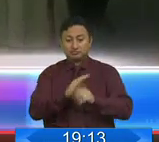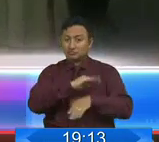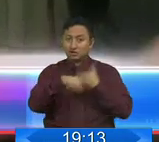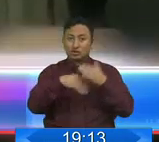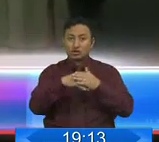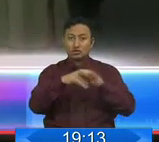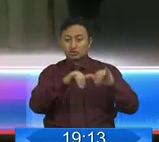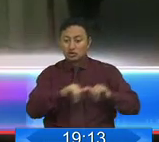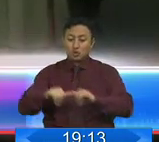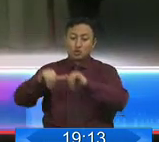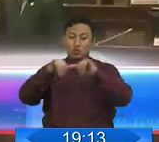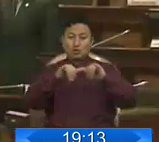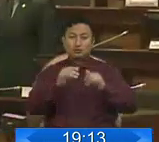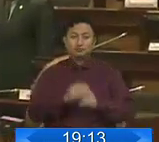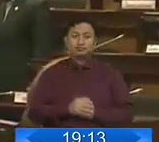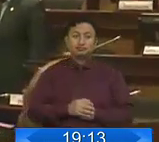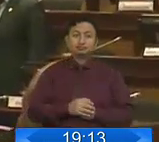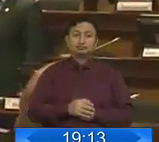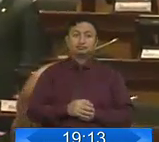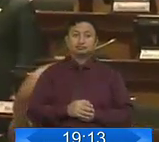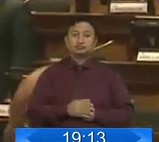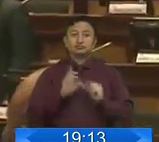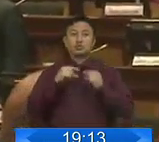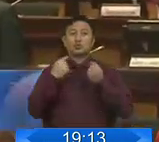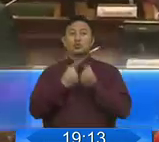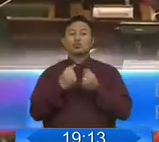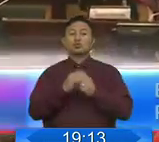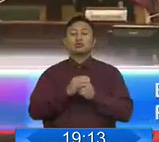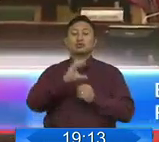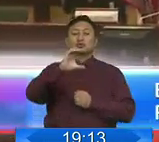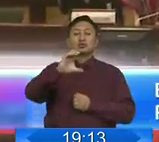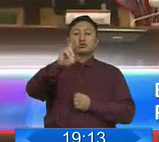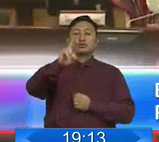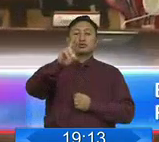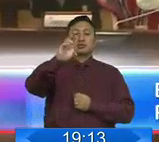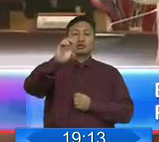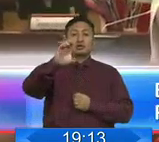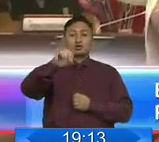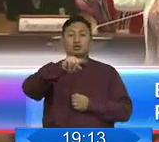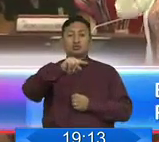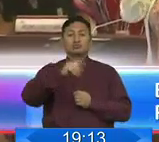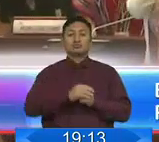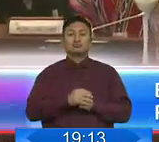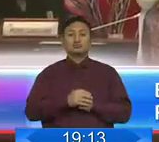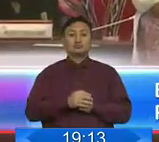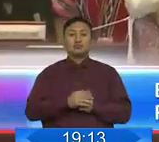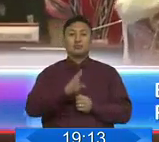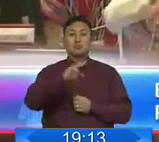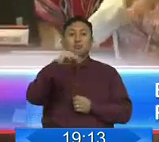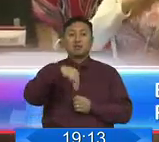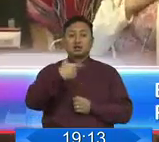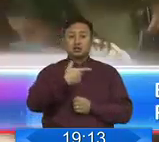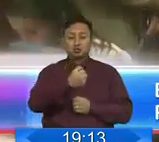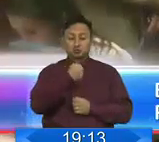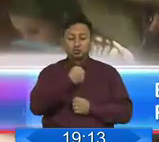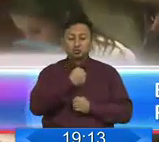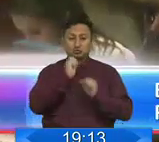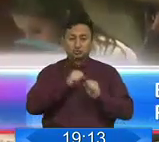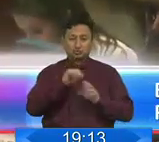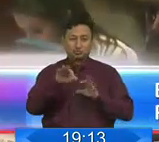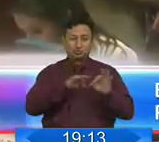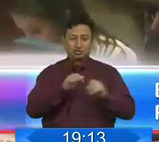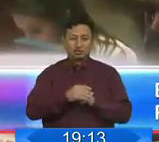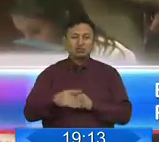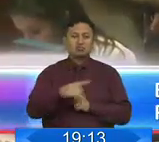medirse es con la misma vara. El bloque de Creo al que pertenece Ana Galarza emitirá una rueda de prensa este martes en la que dejarán en claro cuál